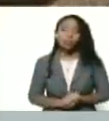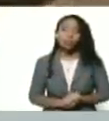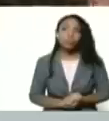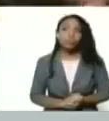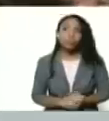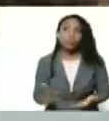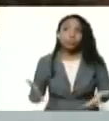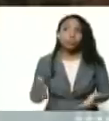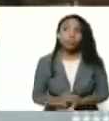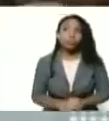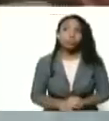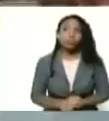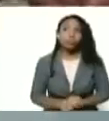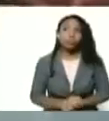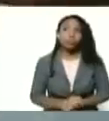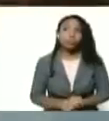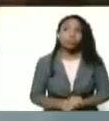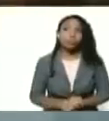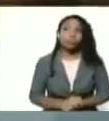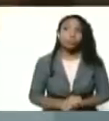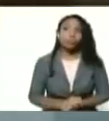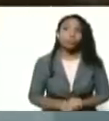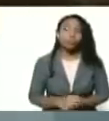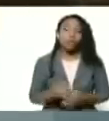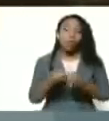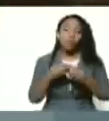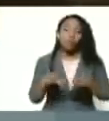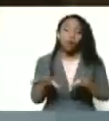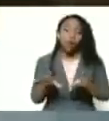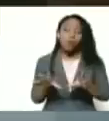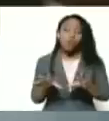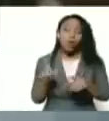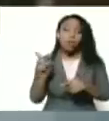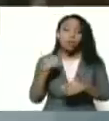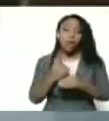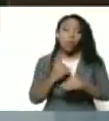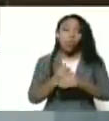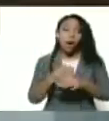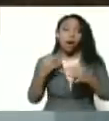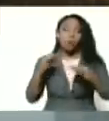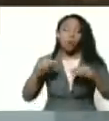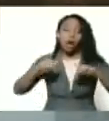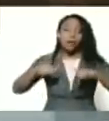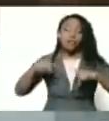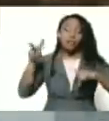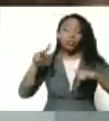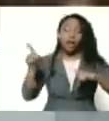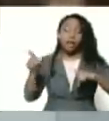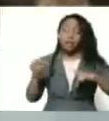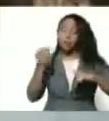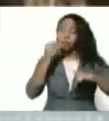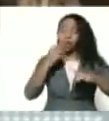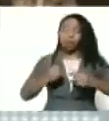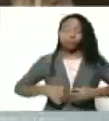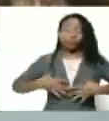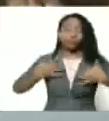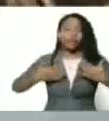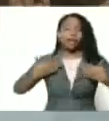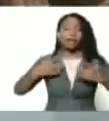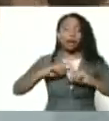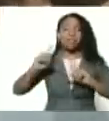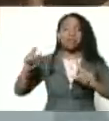¿Ah? Marilyn Di Luca. El huevo criollo es más nutritivo que cualquier otra cosa. Y